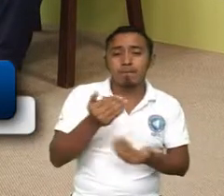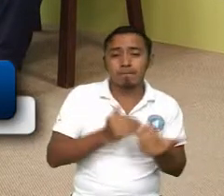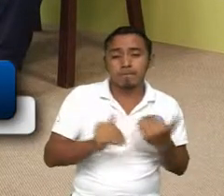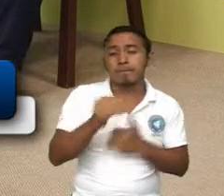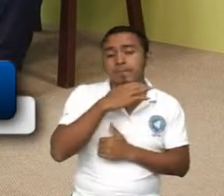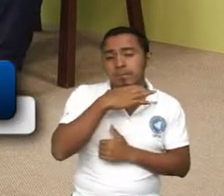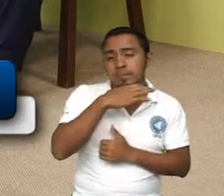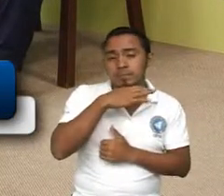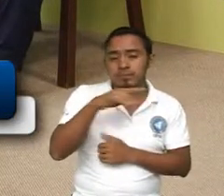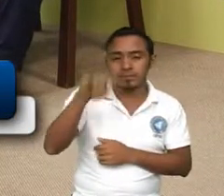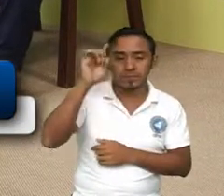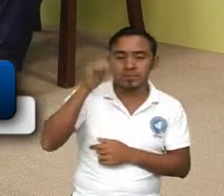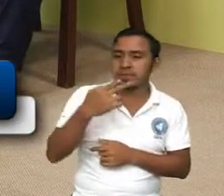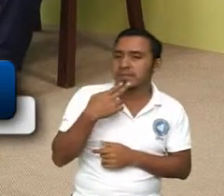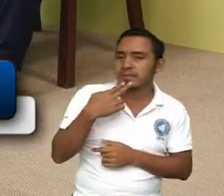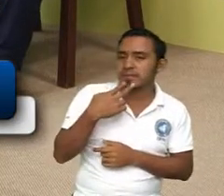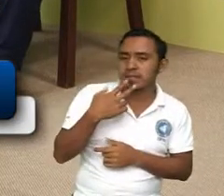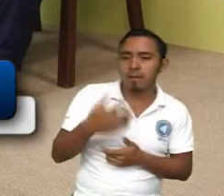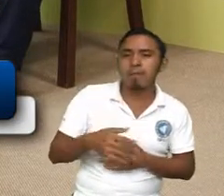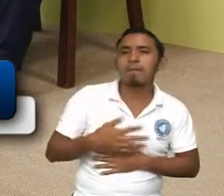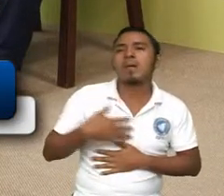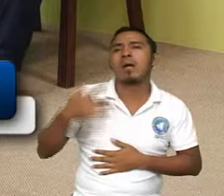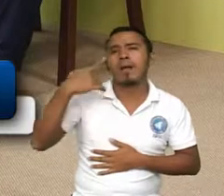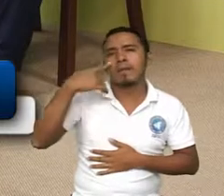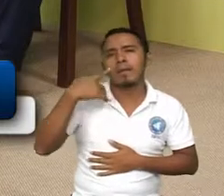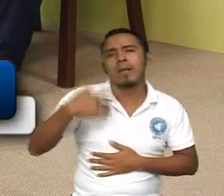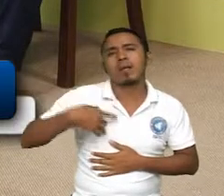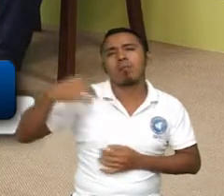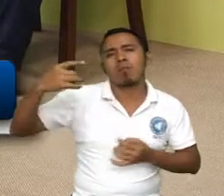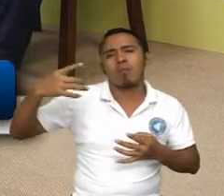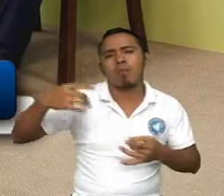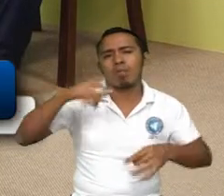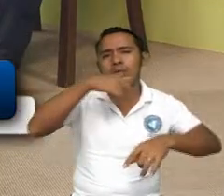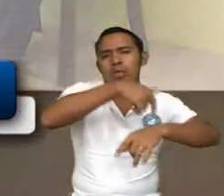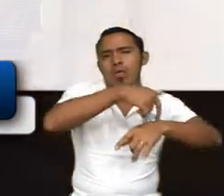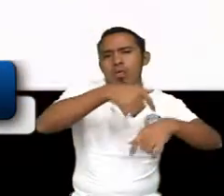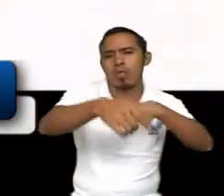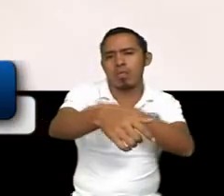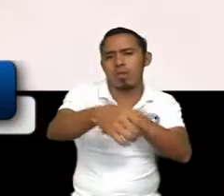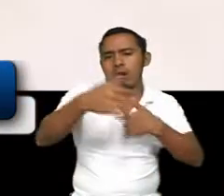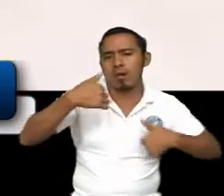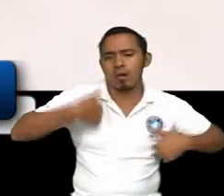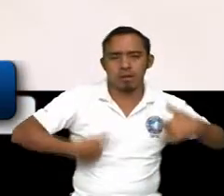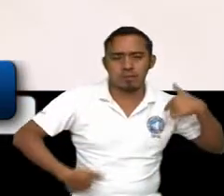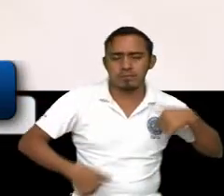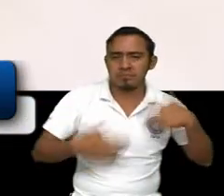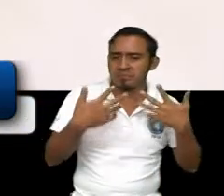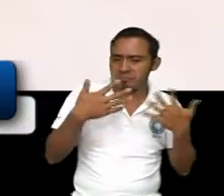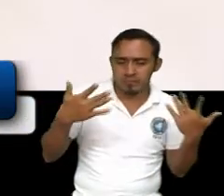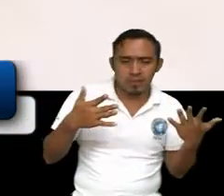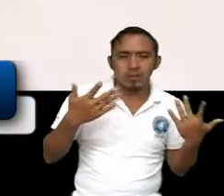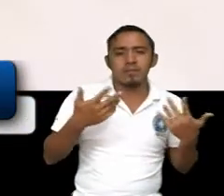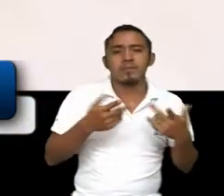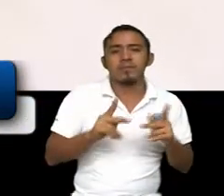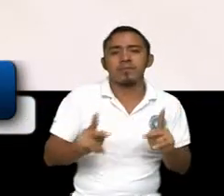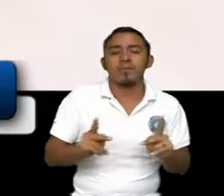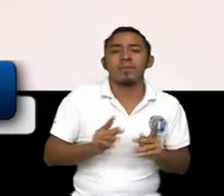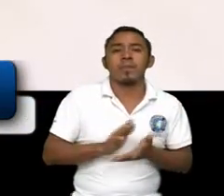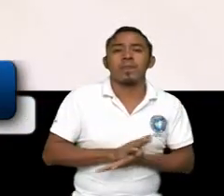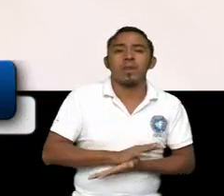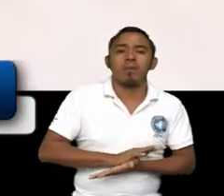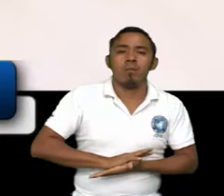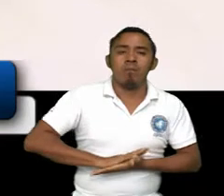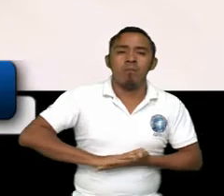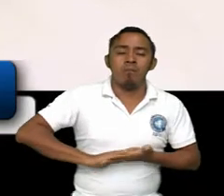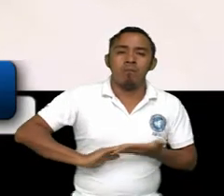porque está el vello no te vas a decir papá me duele una articulación no no están floridos como te lo van a decir por lo tanto a